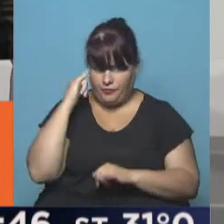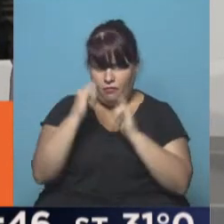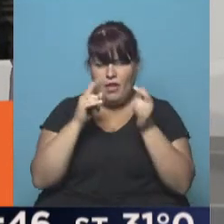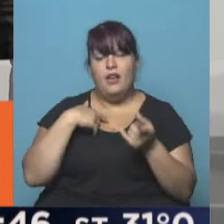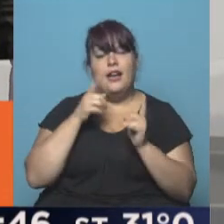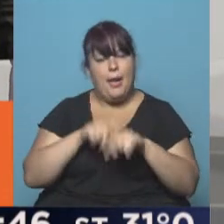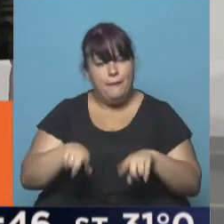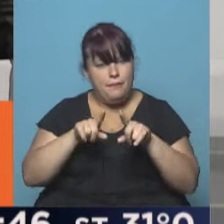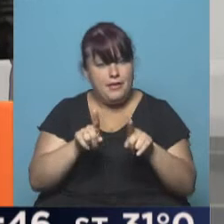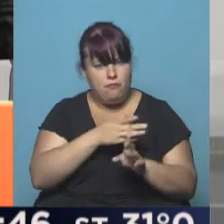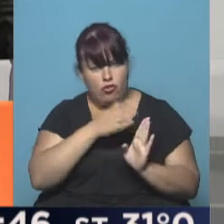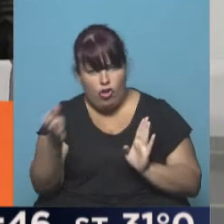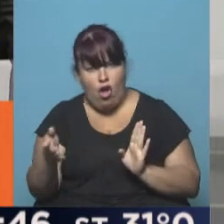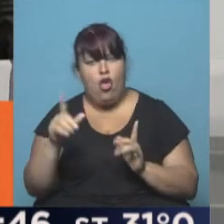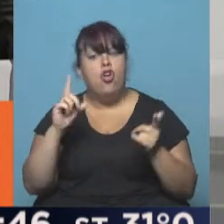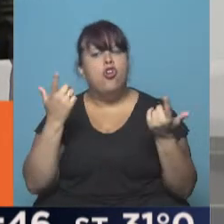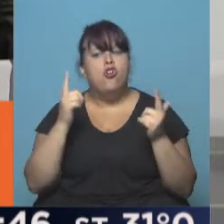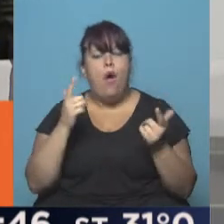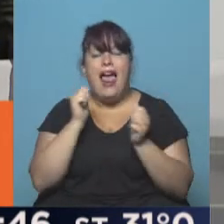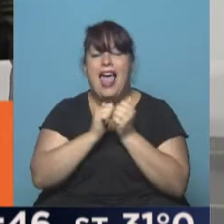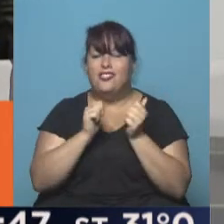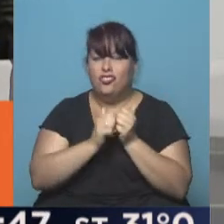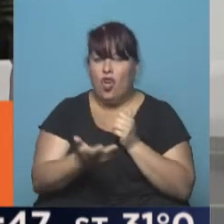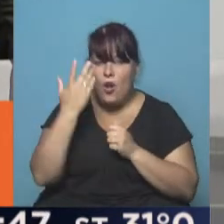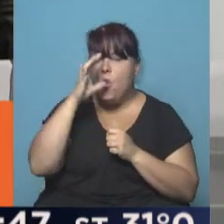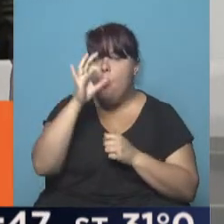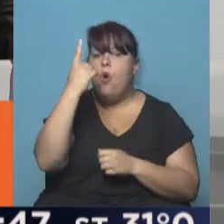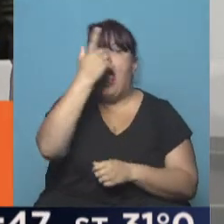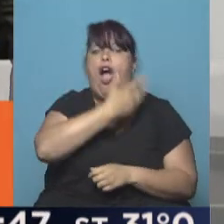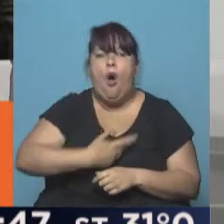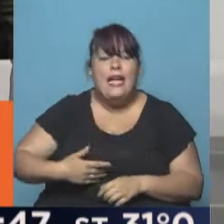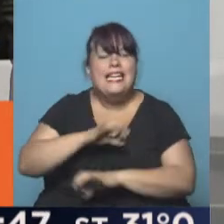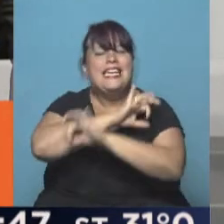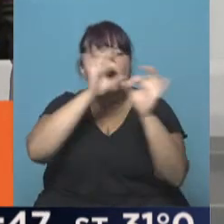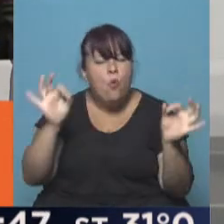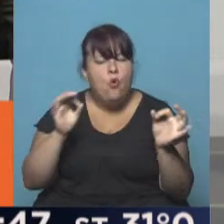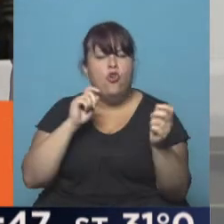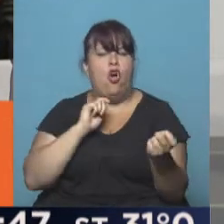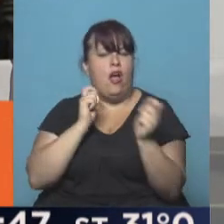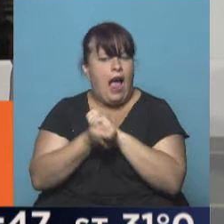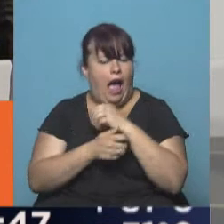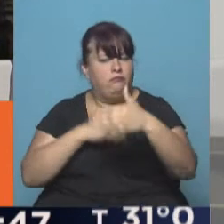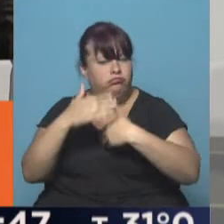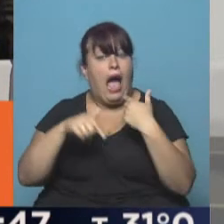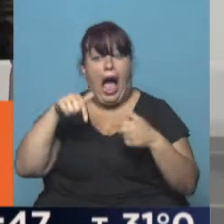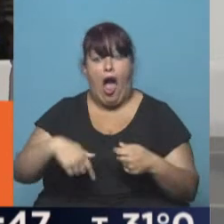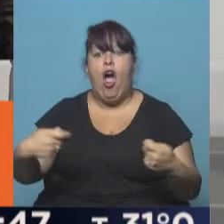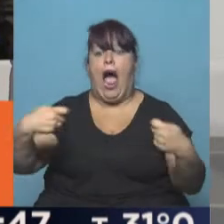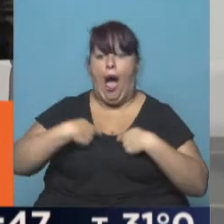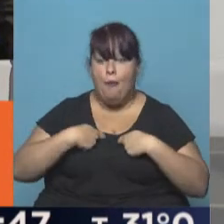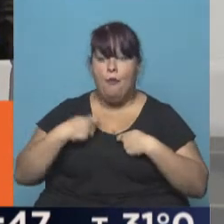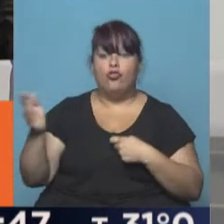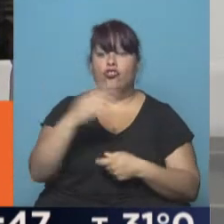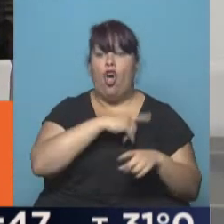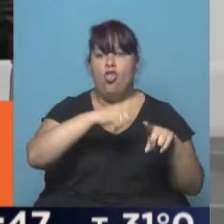y lo venimos diciendo en todo este tiempo. No hubo en la historia un gobierno que llevar adelante, y ahora con el apoyo de todas las